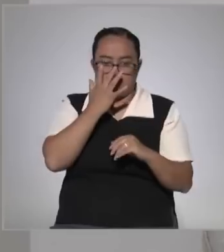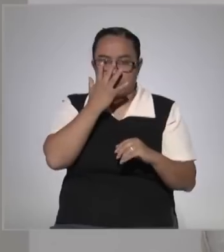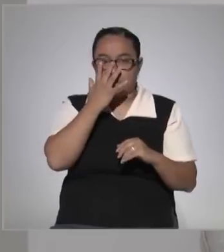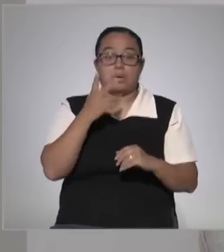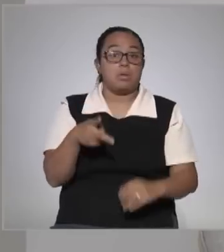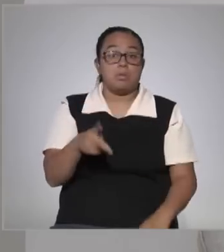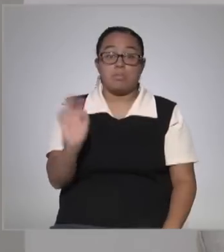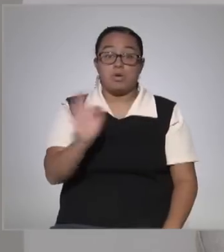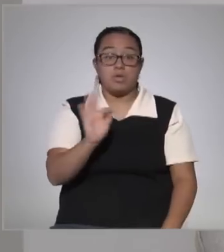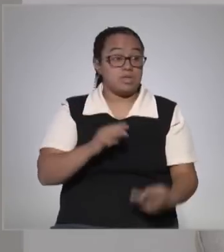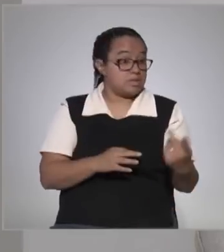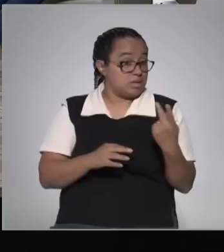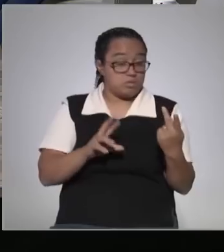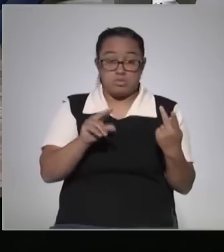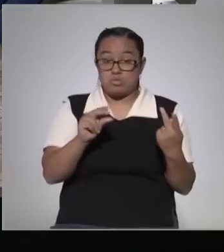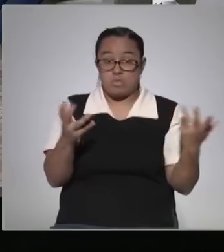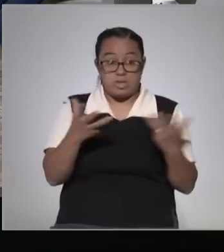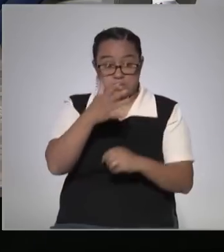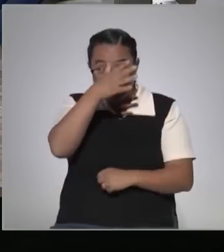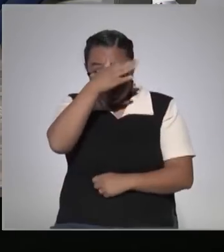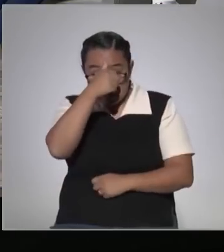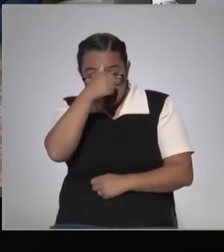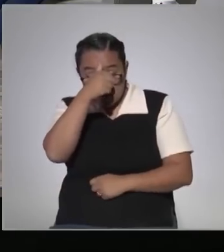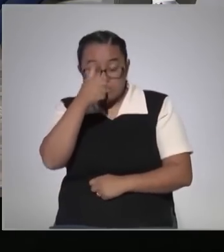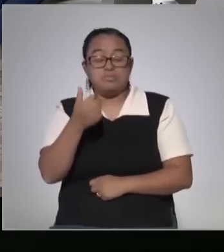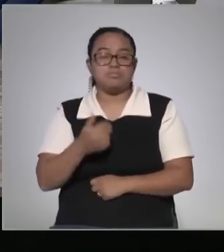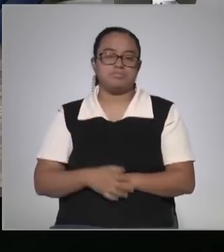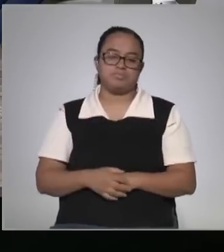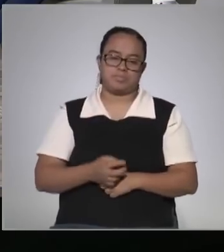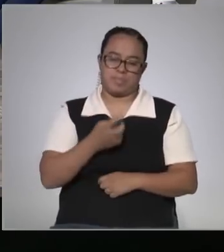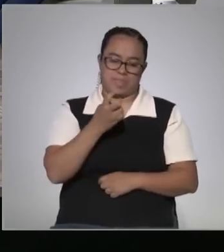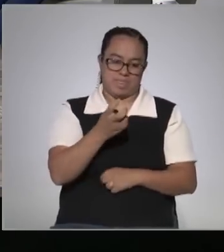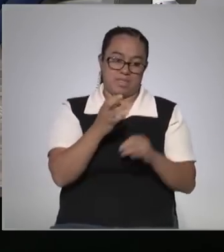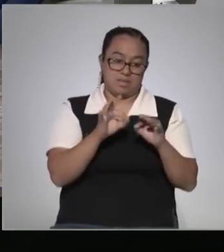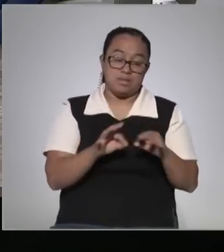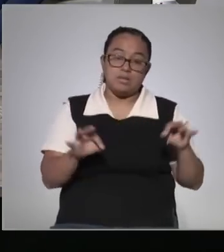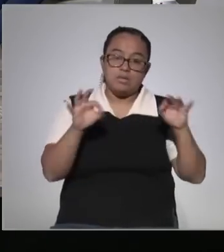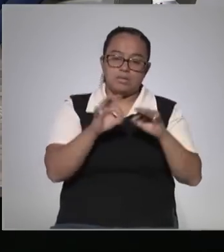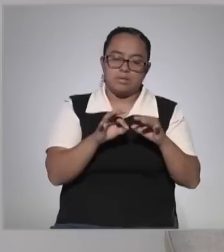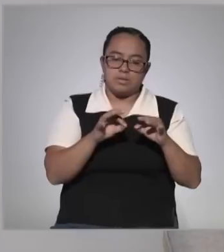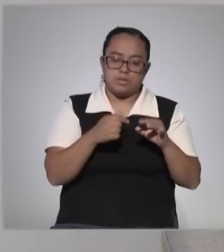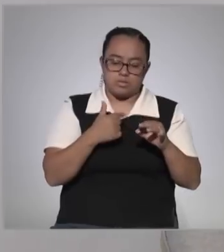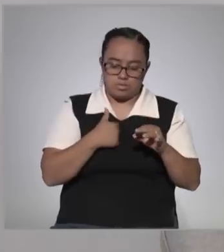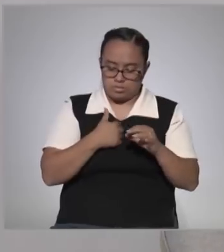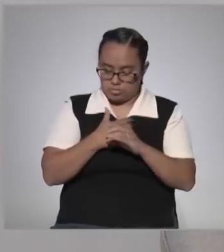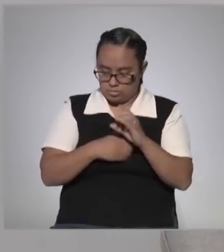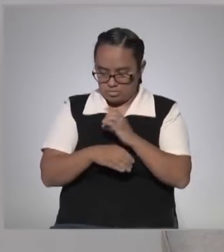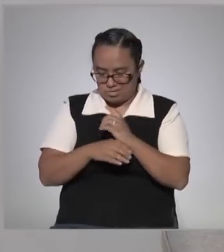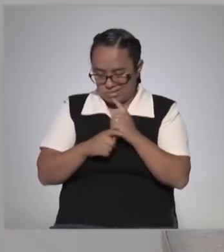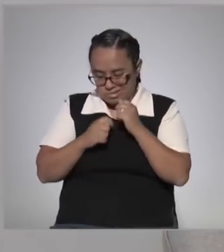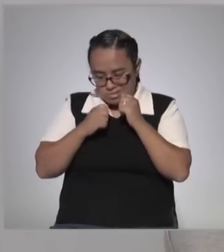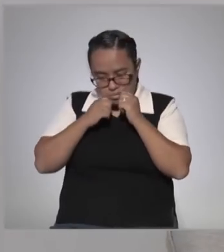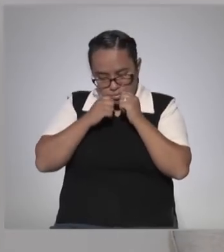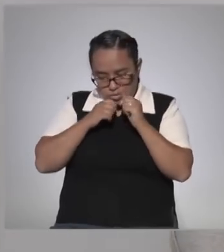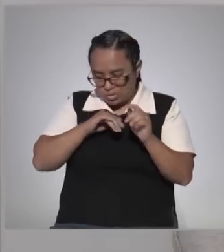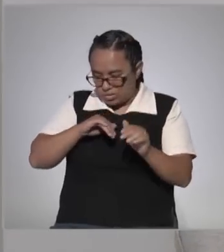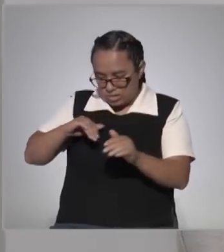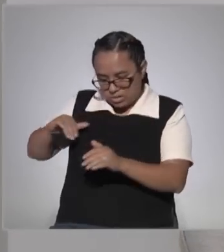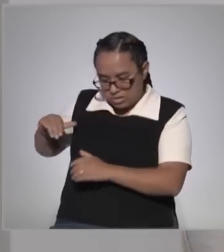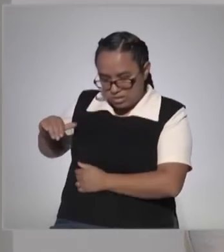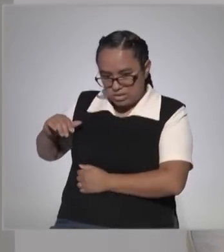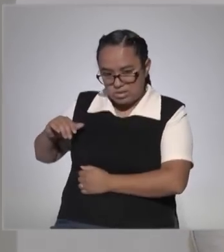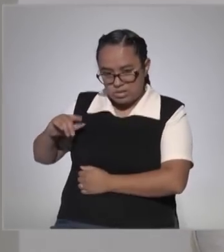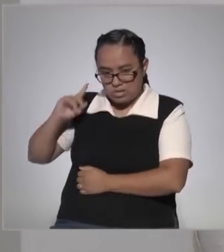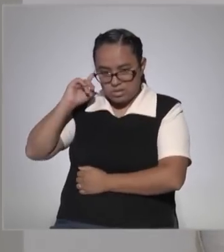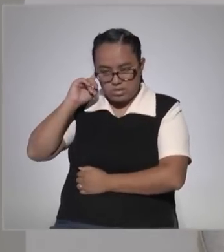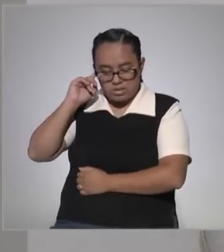llegamos a ponernos de acuerdo, pues esa parte que es muy esencial, yo voy a sacrificar todavía el último trecho de mi